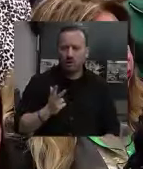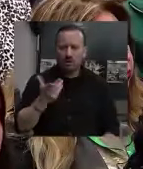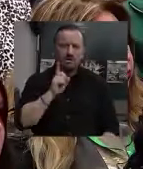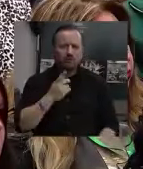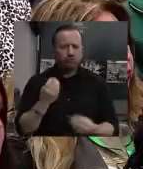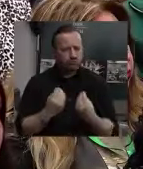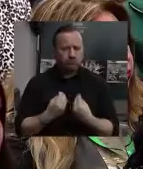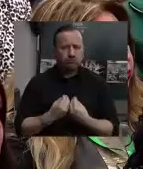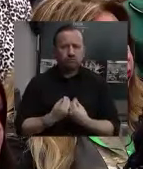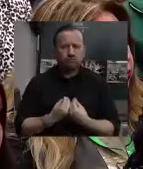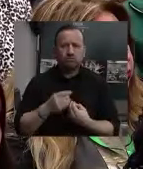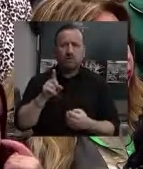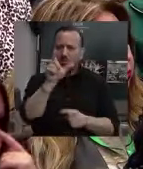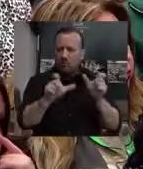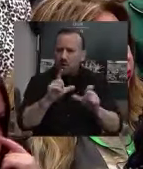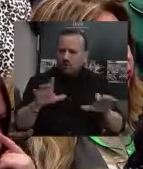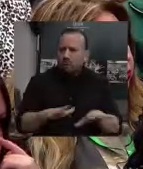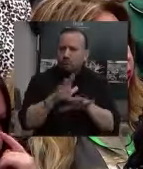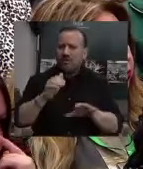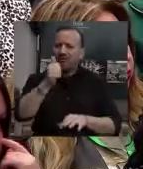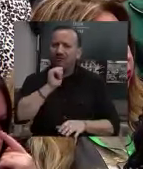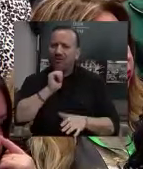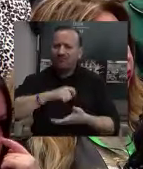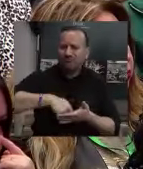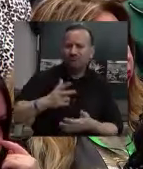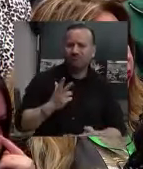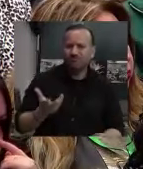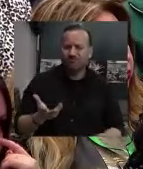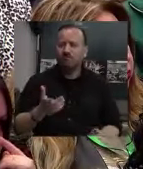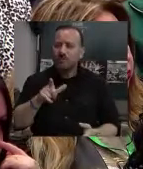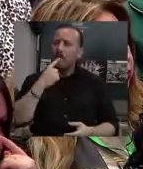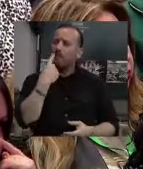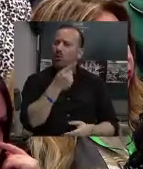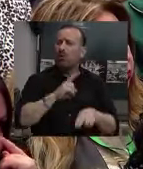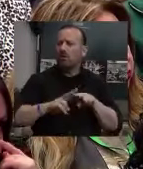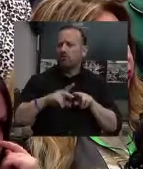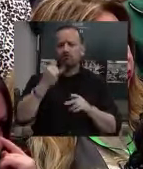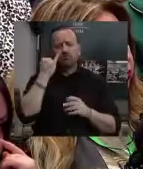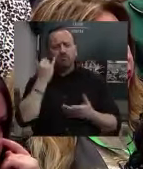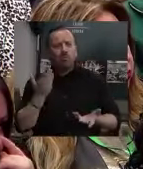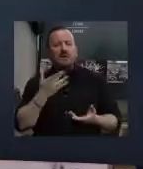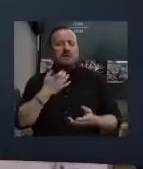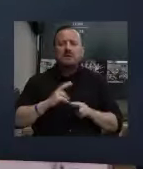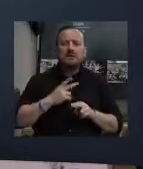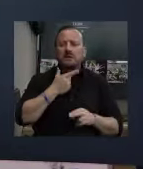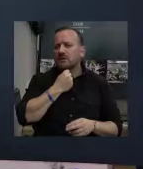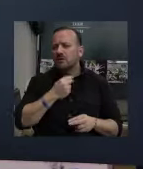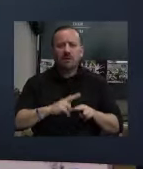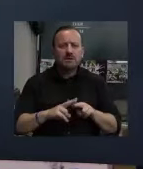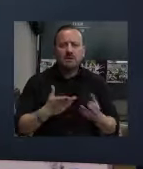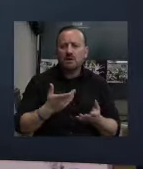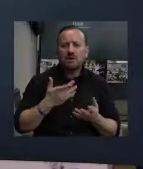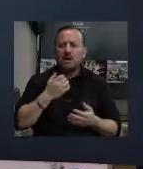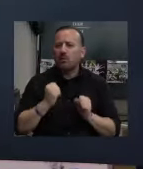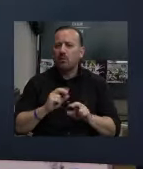importante de de emprendedores no formalizados entonces también la pregunta que nosotros nos hacemos como institución Bueno qué queremos hacer ahí qué podemos hacer